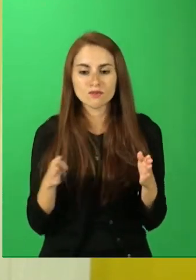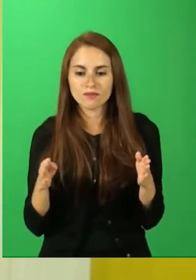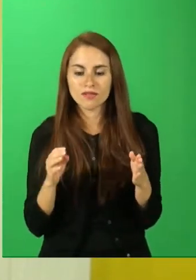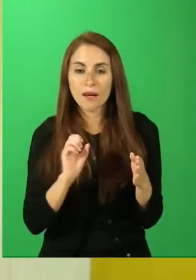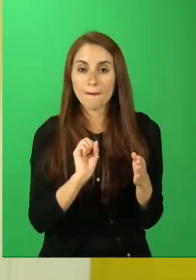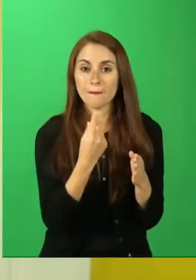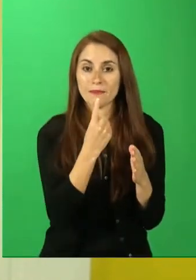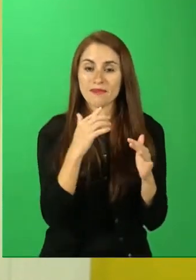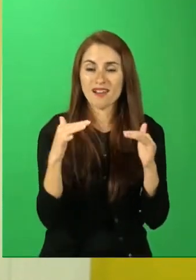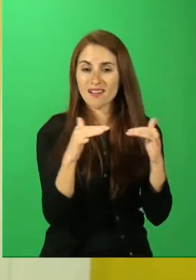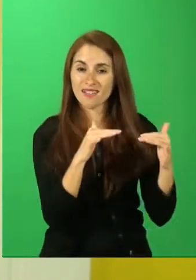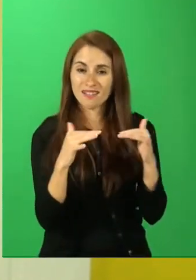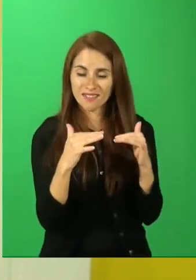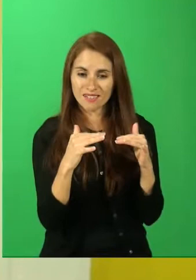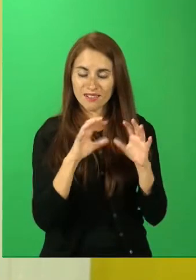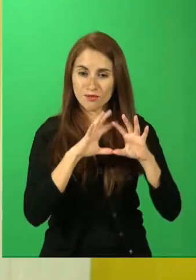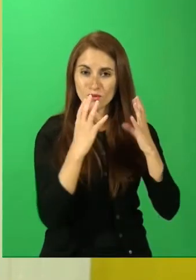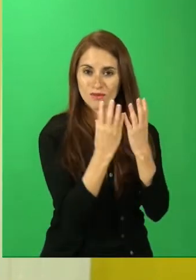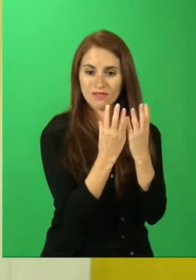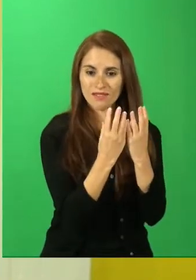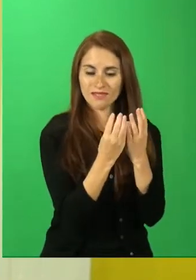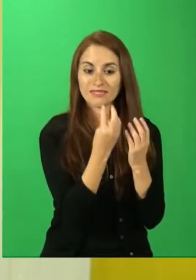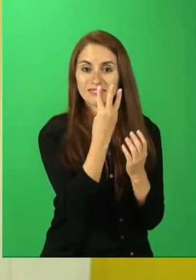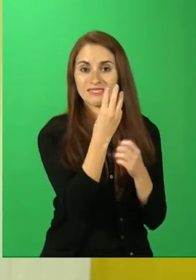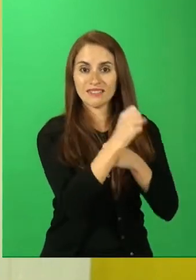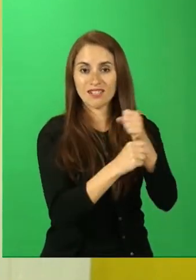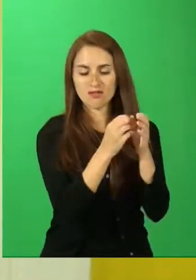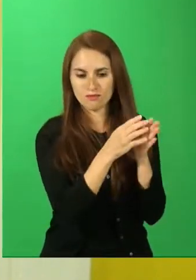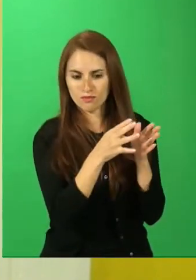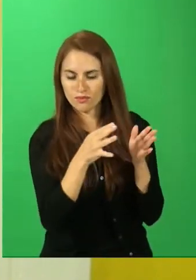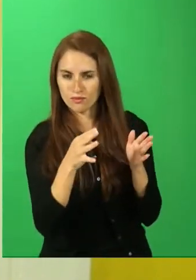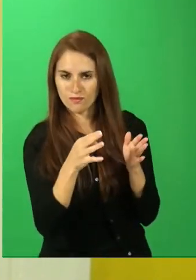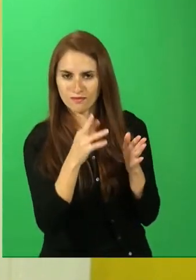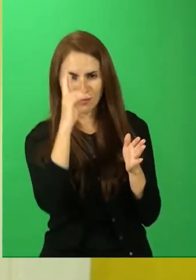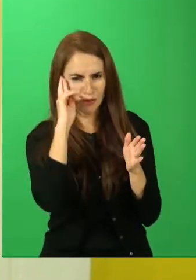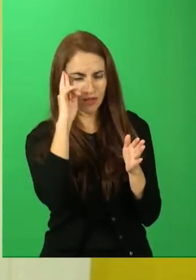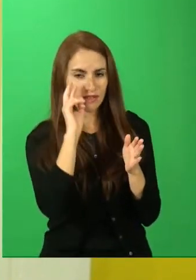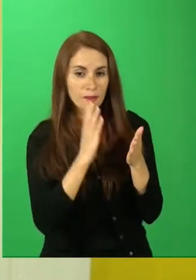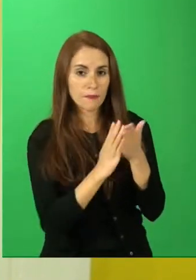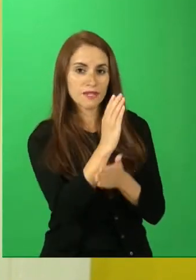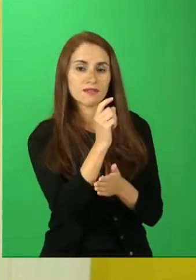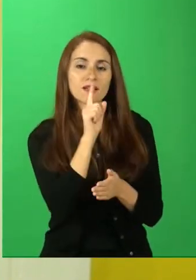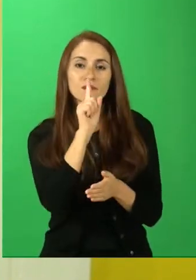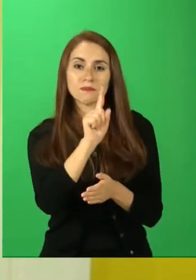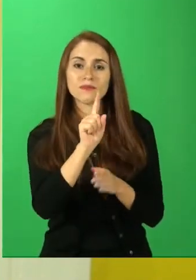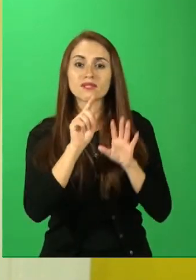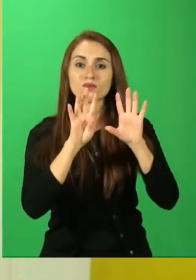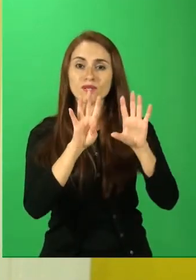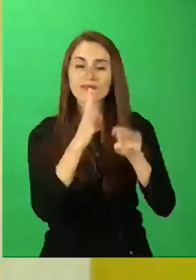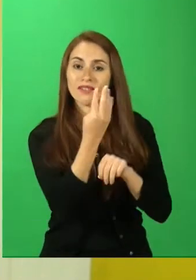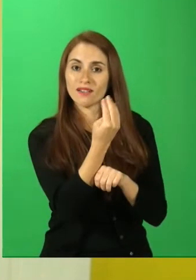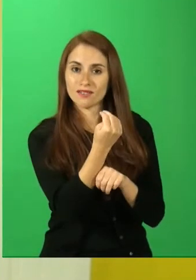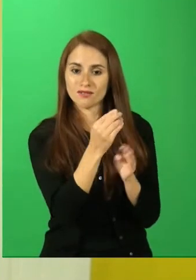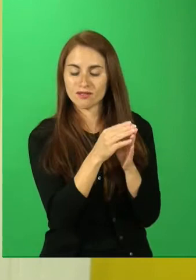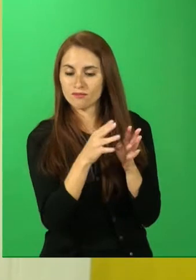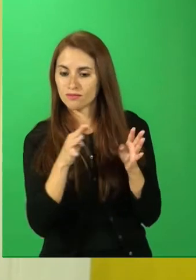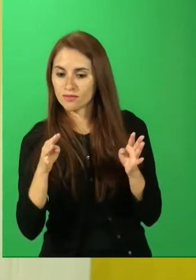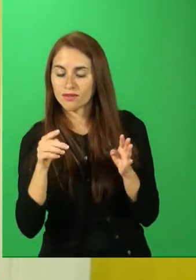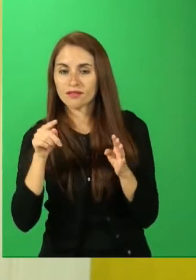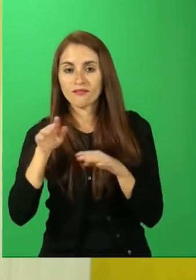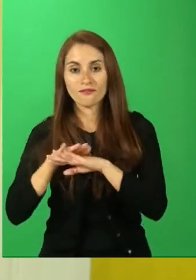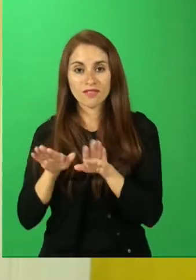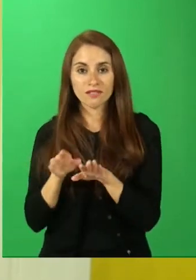ya llevaba 3 años de duración. No se olviden que comenzó en 1914 y va a terminar en